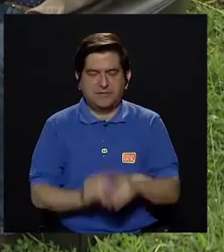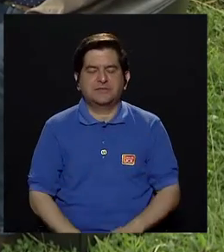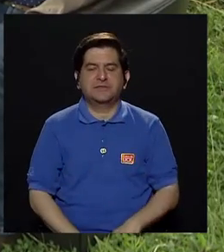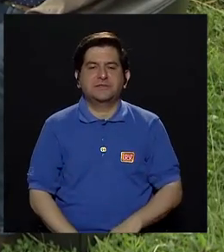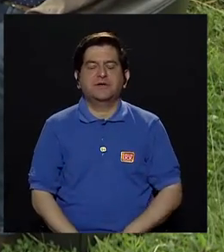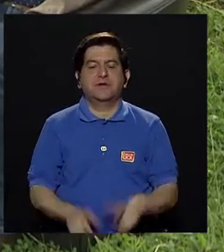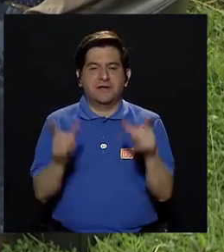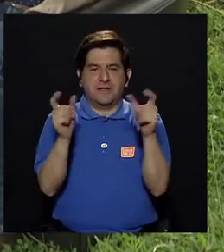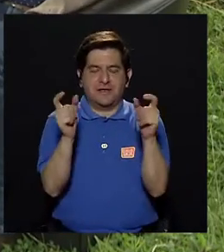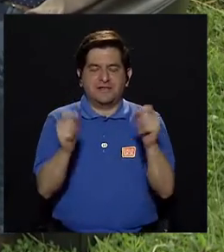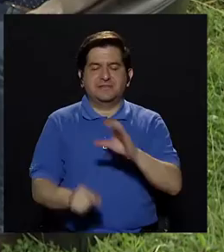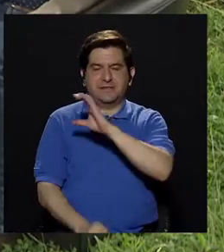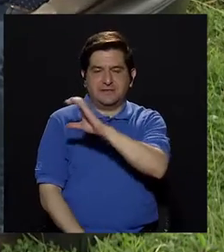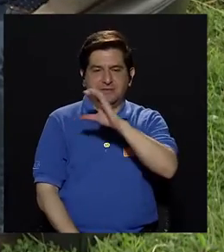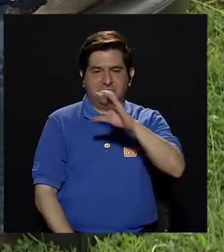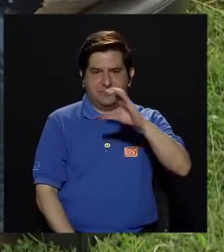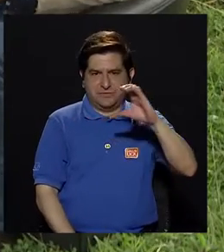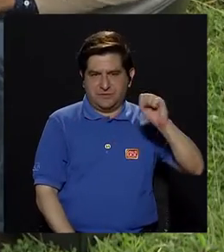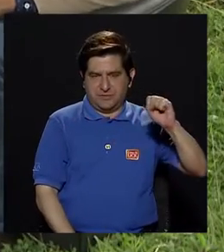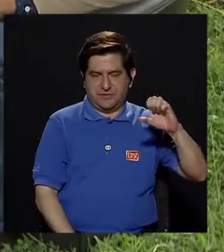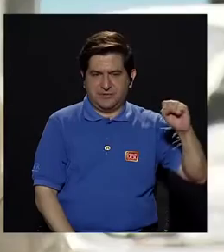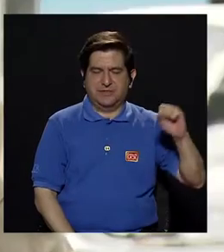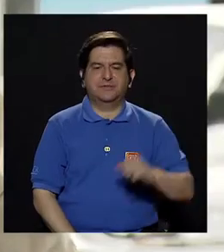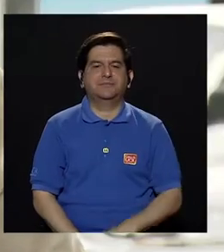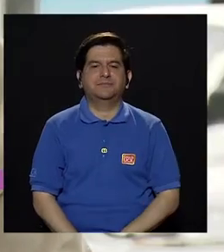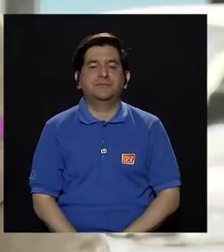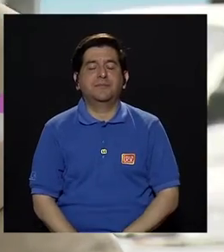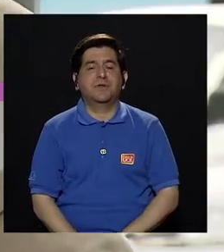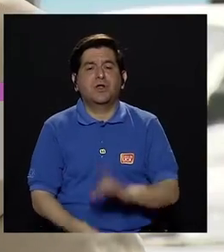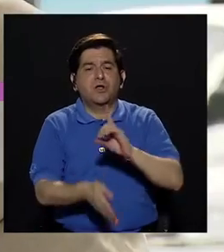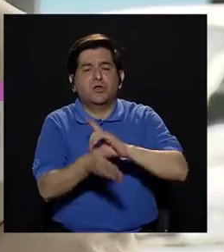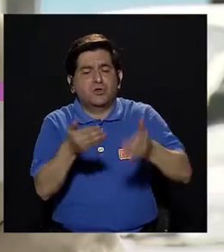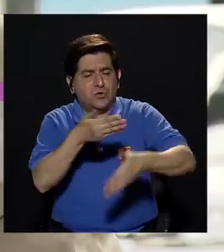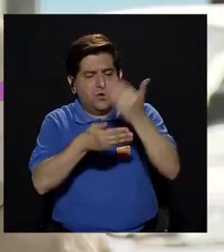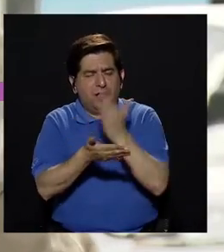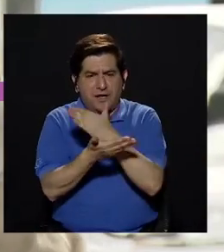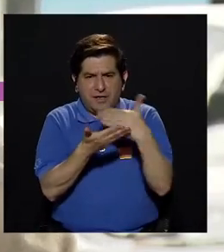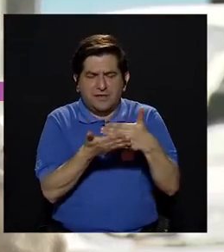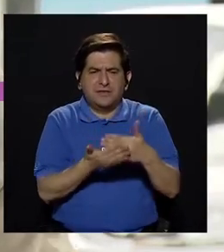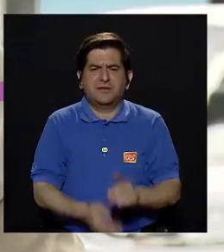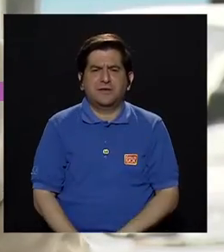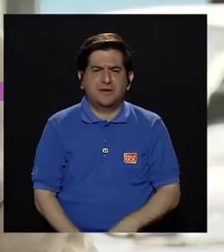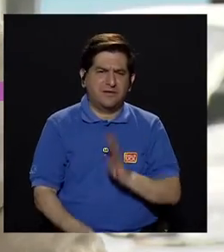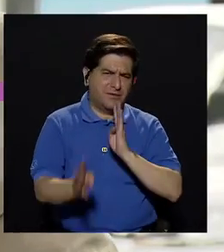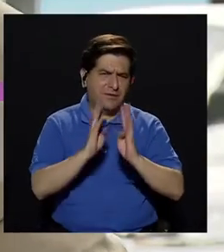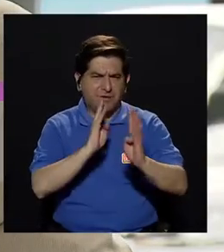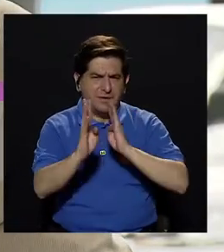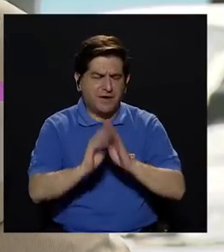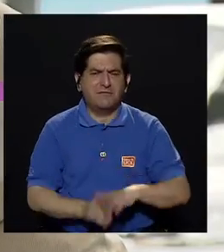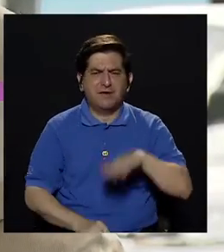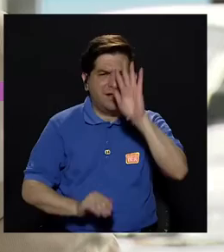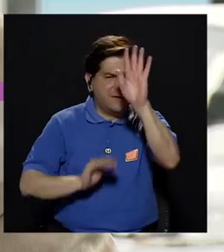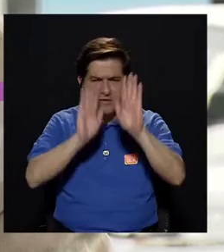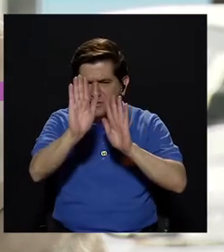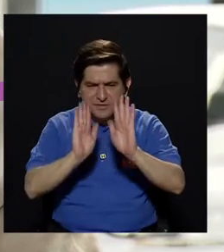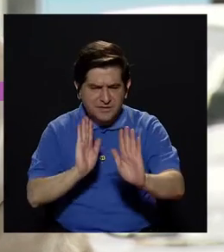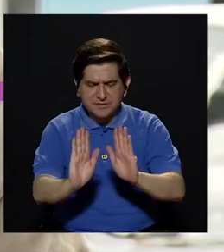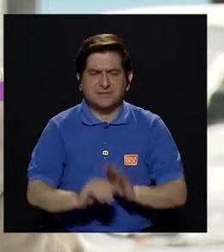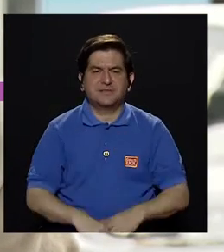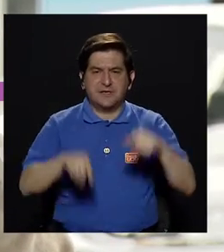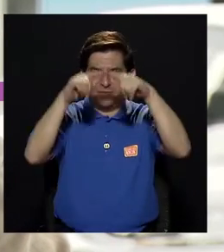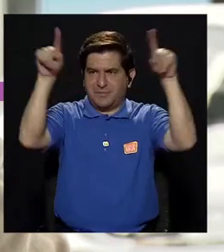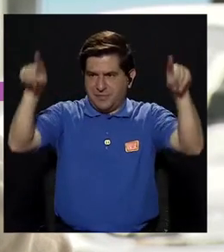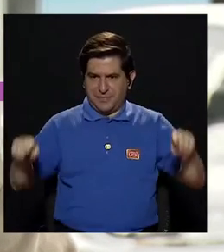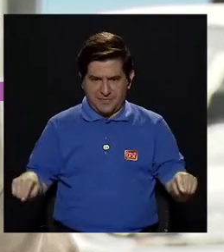del Cáncer de la Caja Costarricense de Seguro Social. Doctora, en el bloque anterior estábamos trabajando con este esquema,